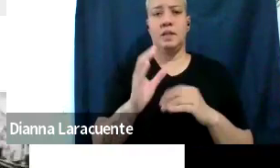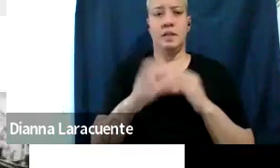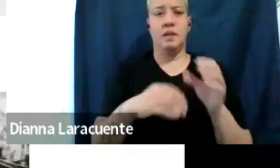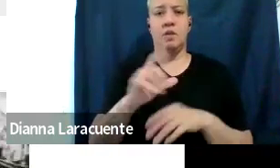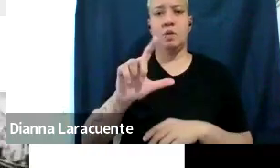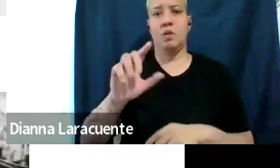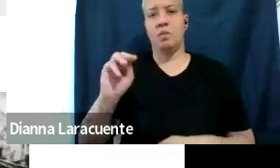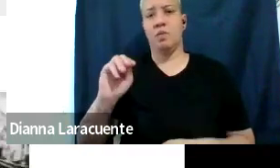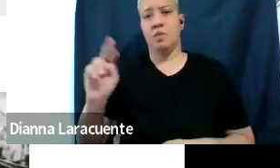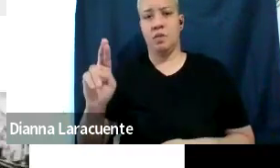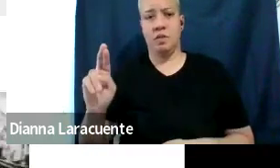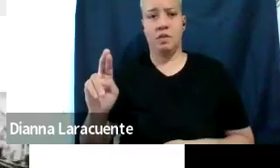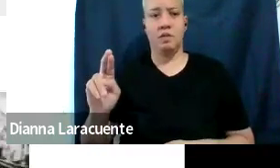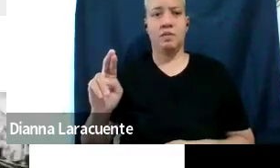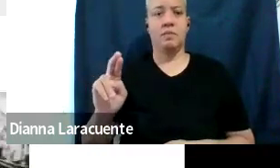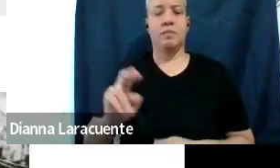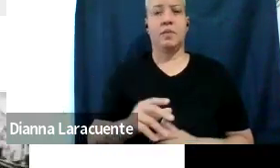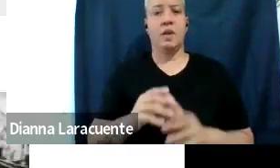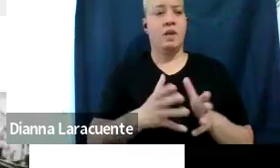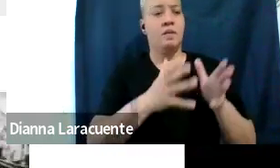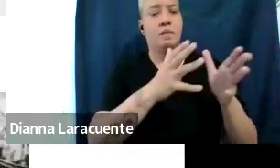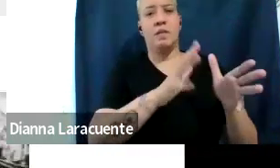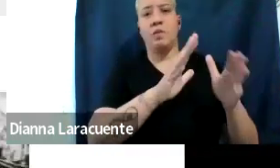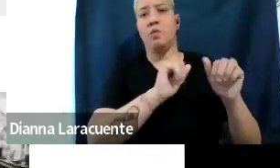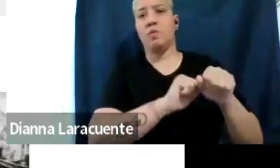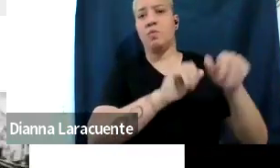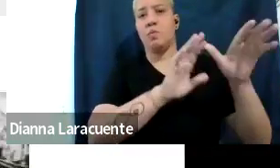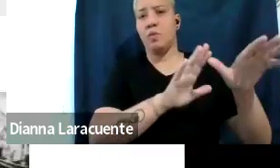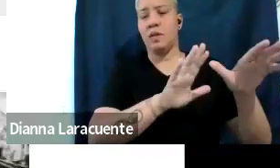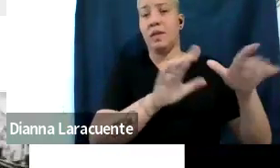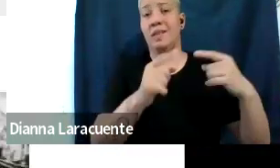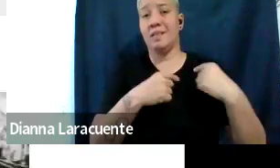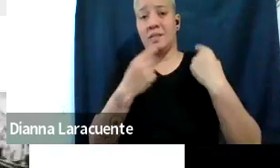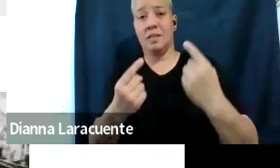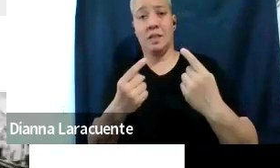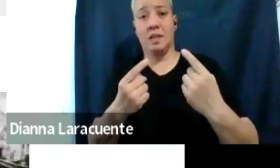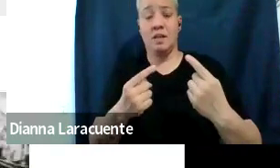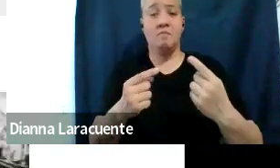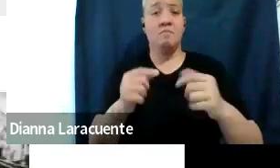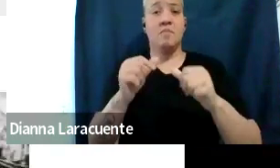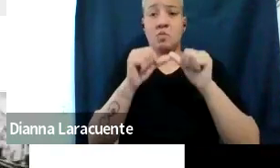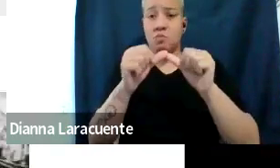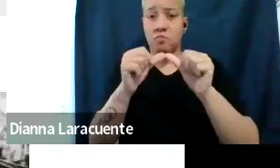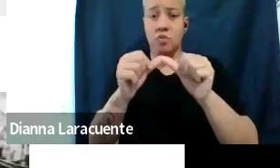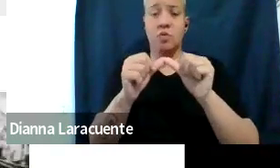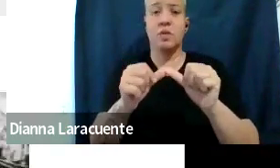Rivera abandonó el Picacho de sus montañas, desde entonces no ha tenido descanso. Del pupitre a la cárcel, al